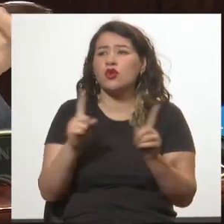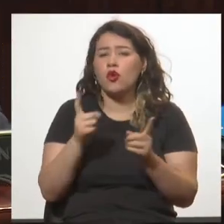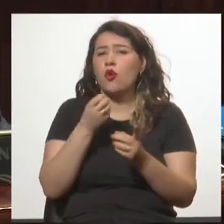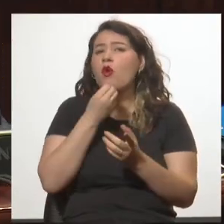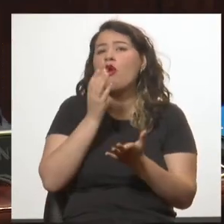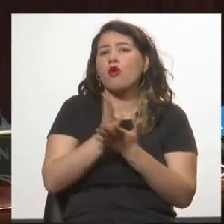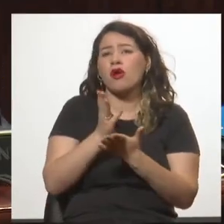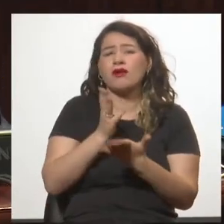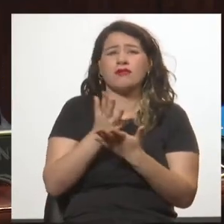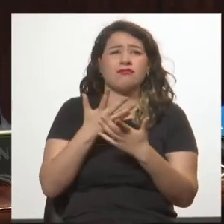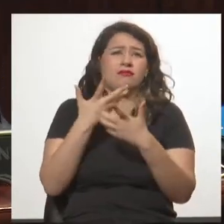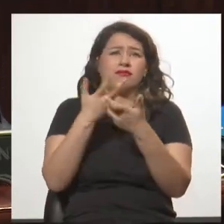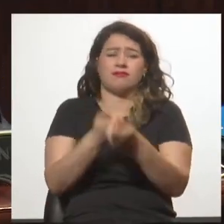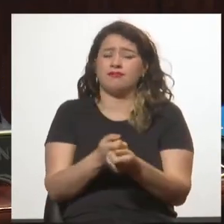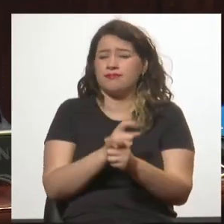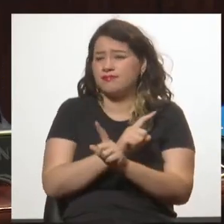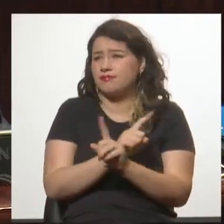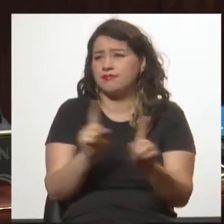colabora